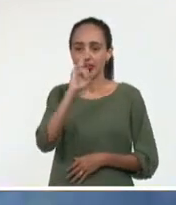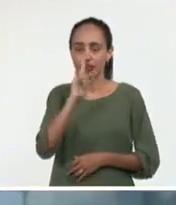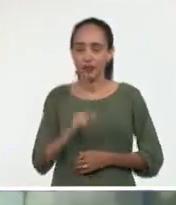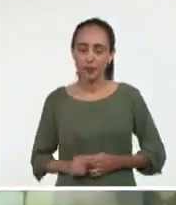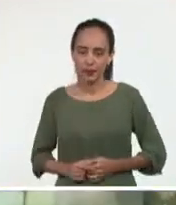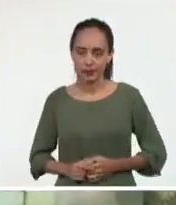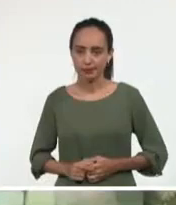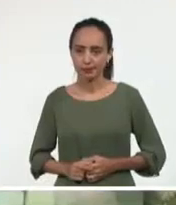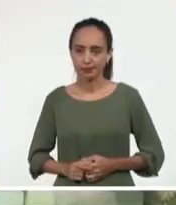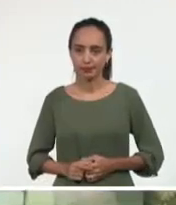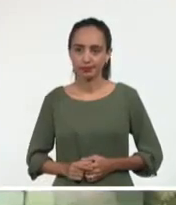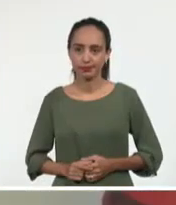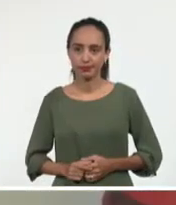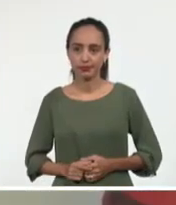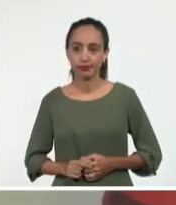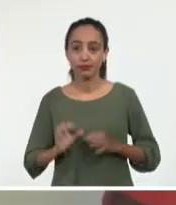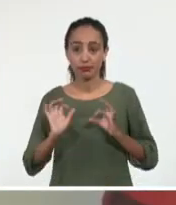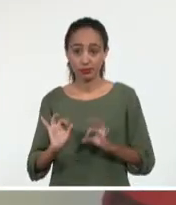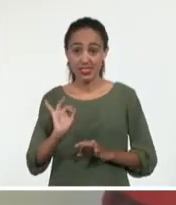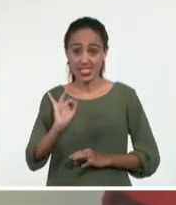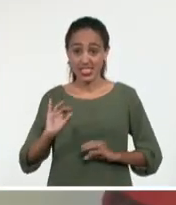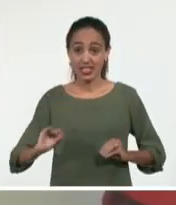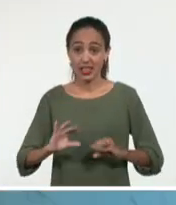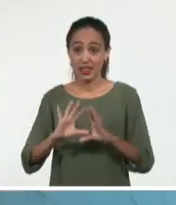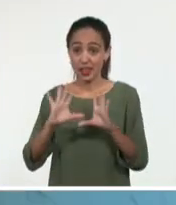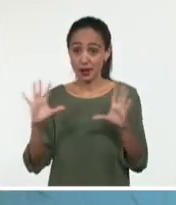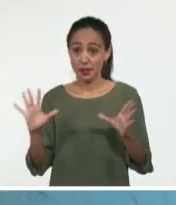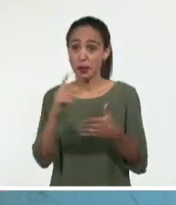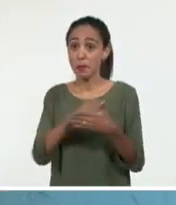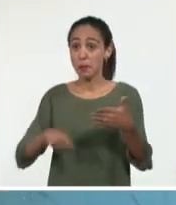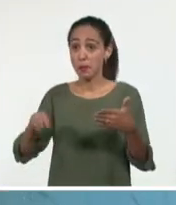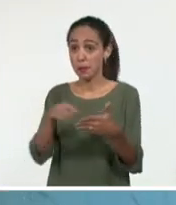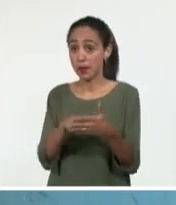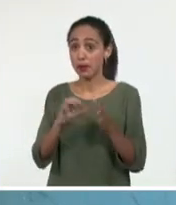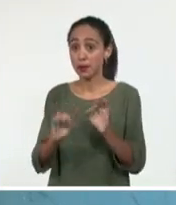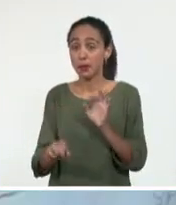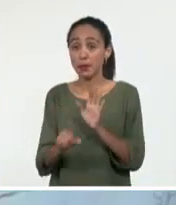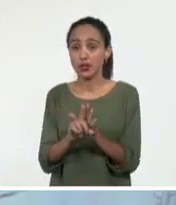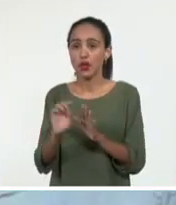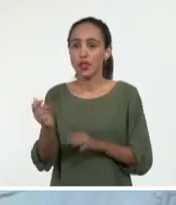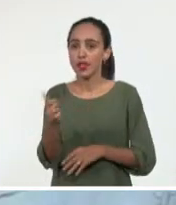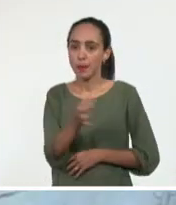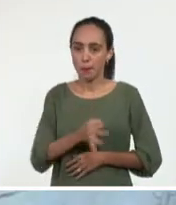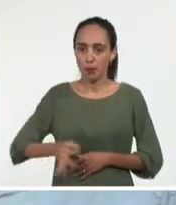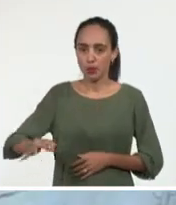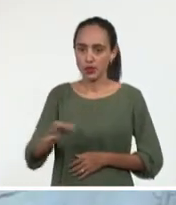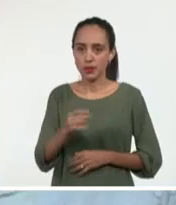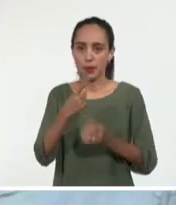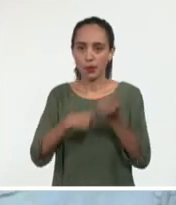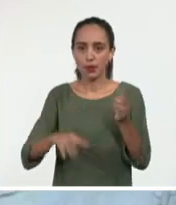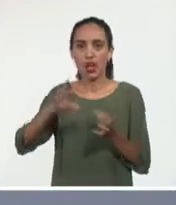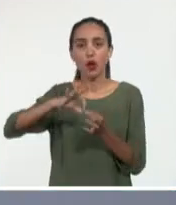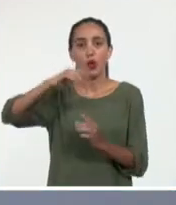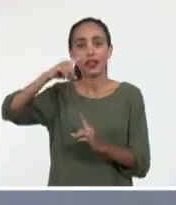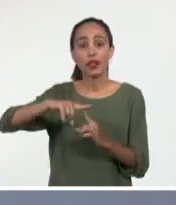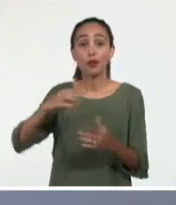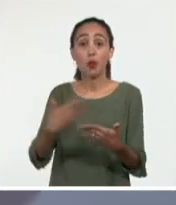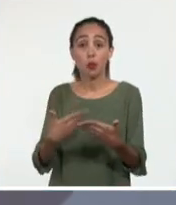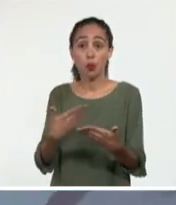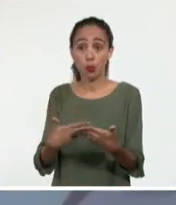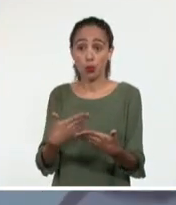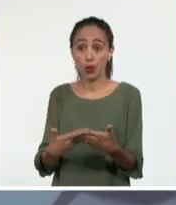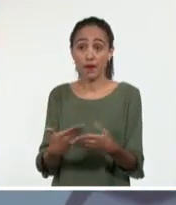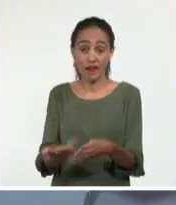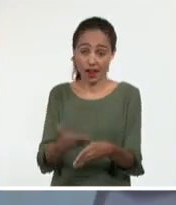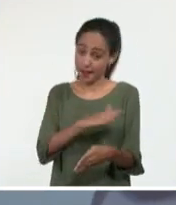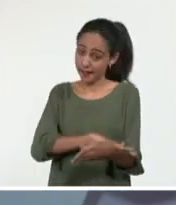noviembre. Justo a las 7 de la mañana, según lo previsto, se inició en los 10 municipios de la provincia de Guantánamo la prueba dinámica previa a